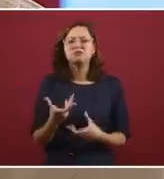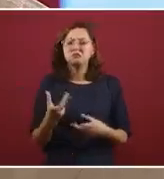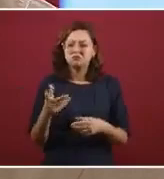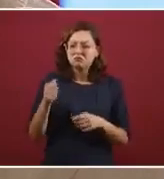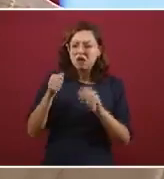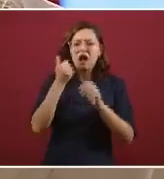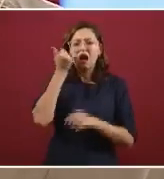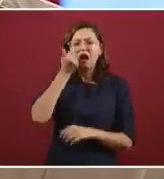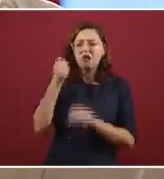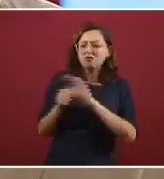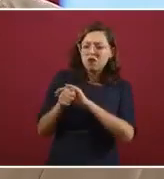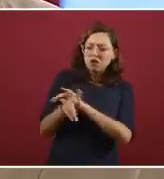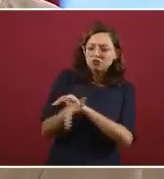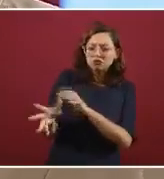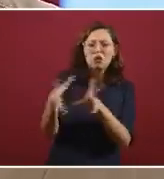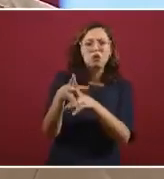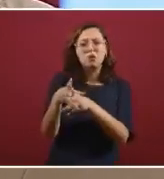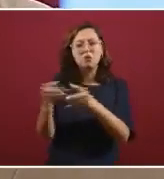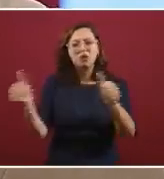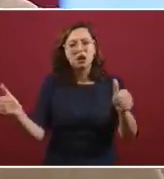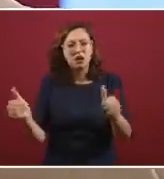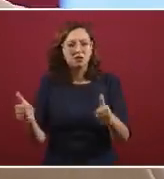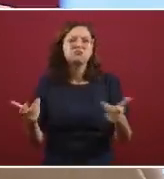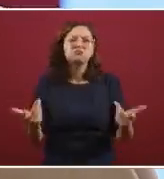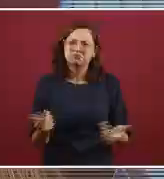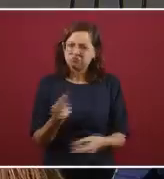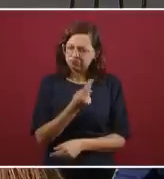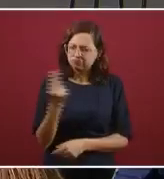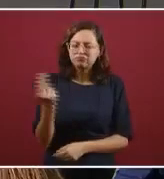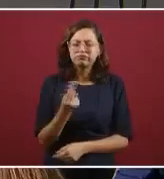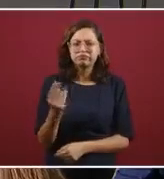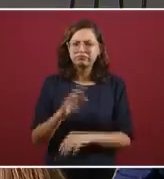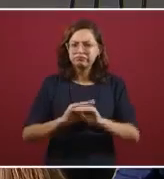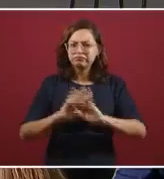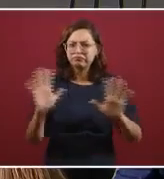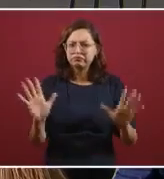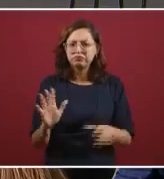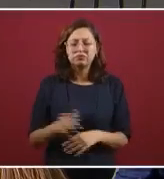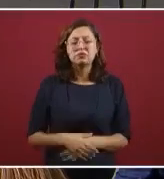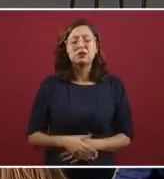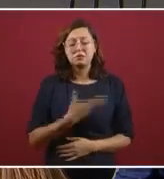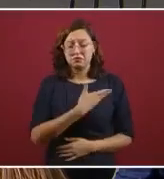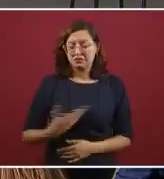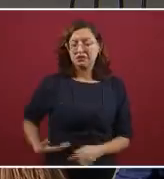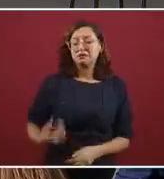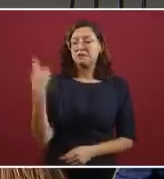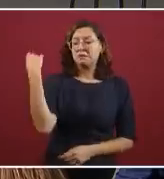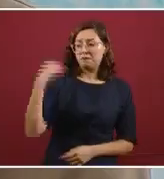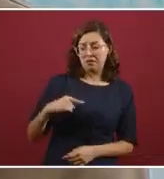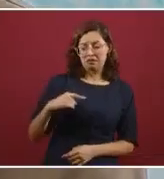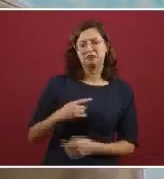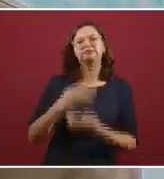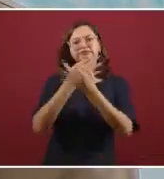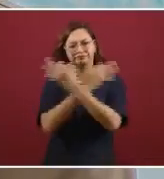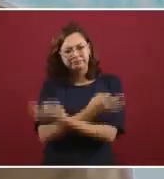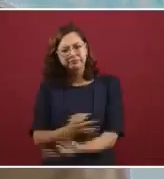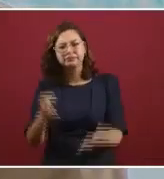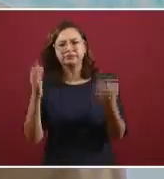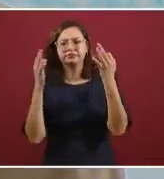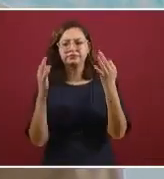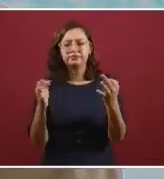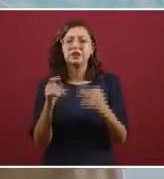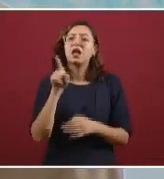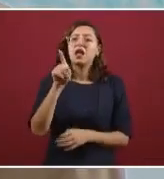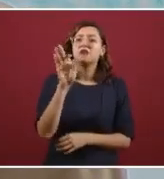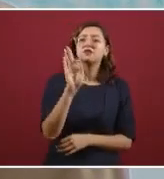desaparición. Y queremos anunciar que por instrucciones del Presidente de la República iniciaremos ante la